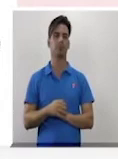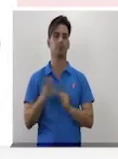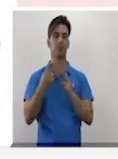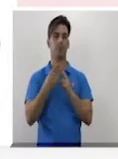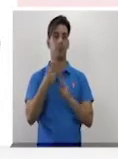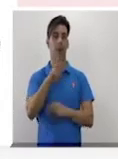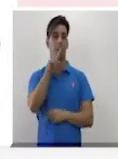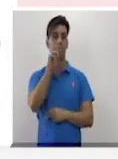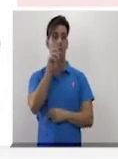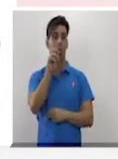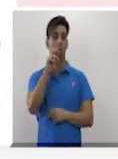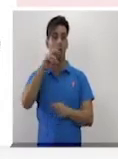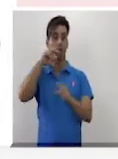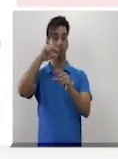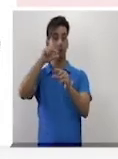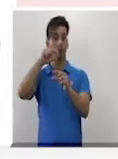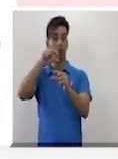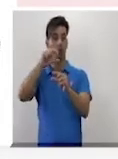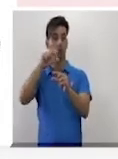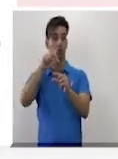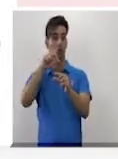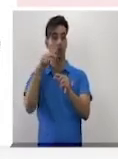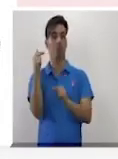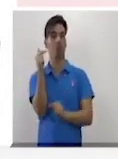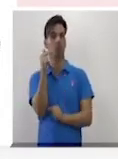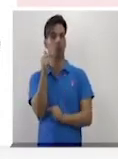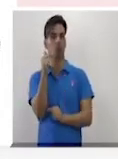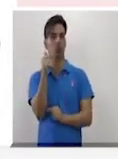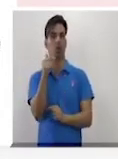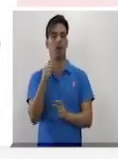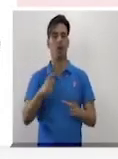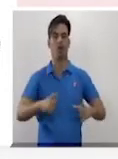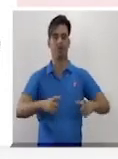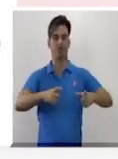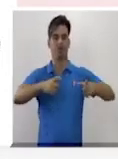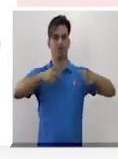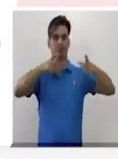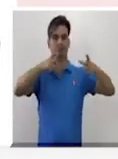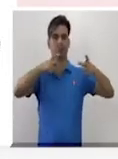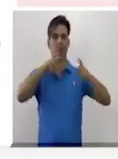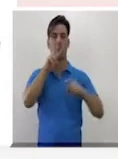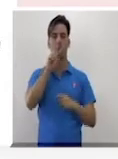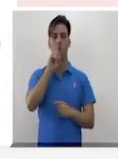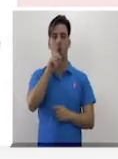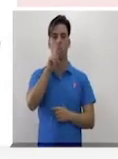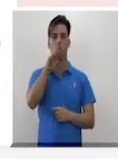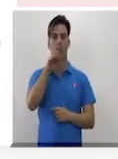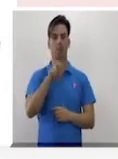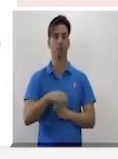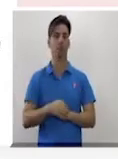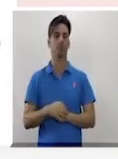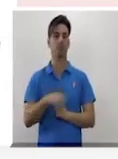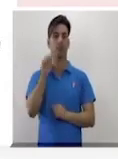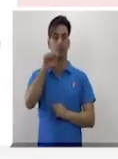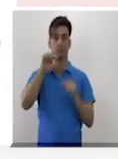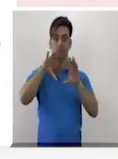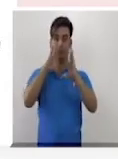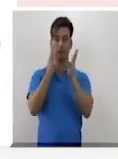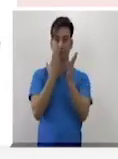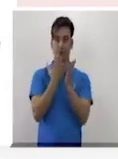quién? Al volumen del cilindro ancho. Y vamos a poder obtener la cantidad de